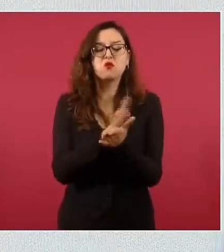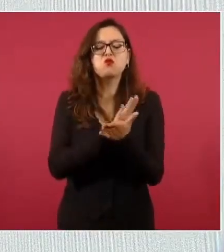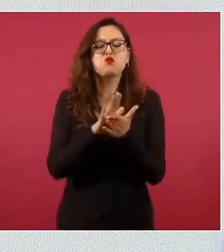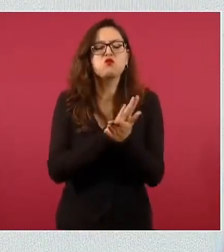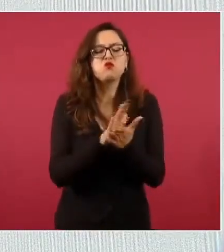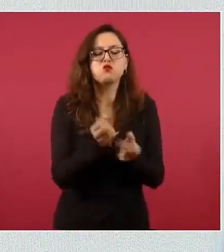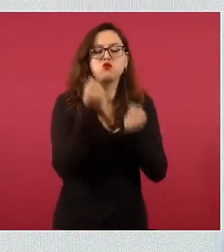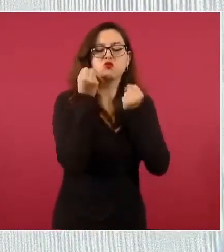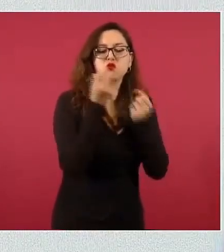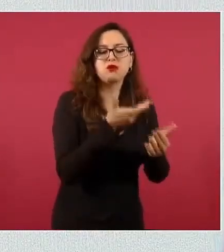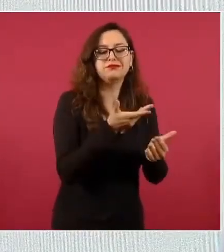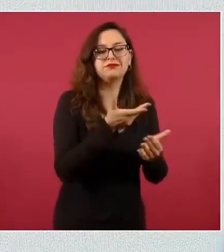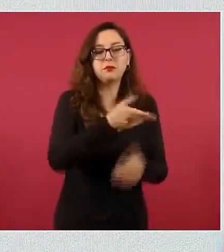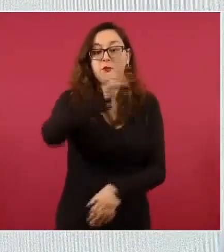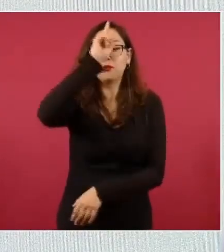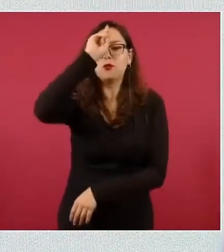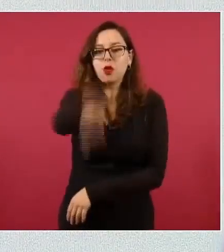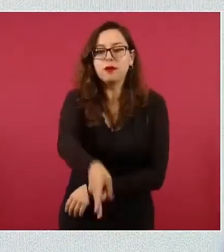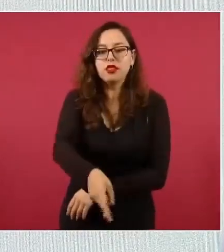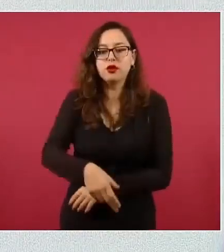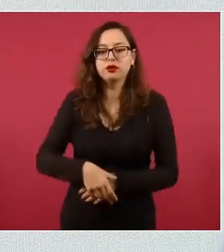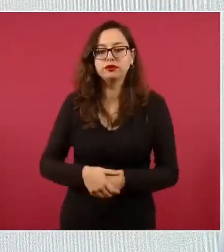Yo no puedo condonar impuestos.